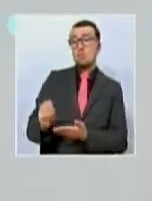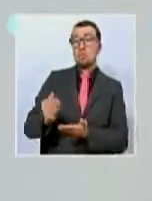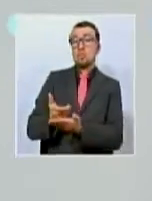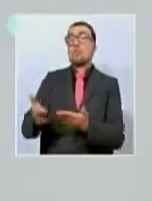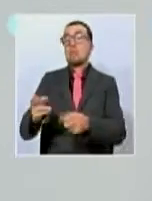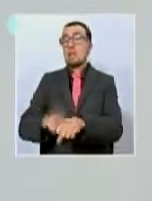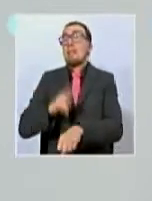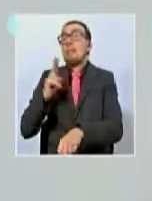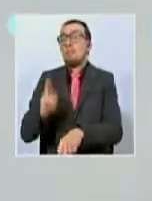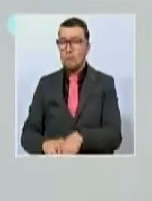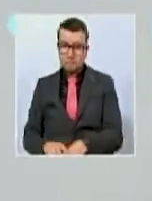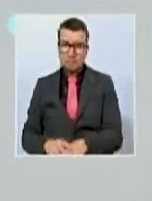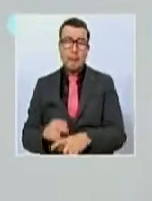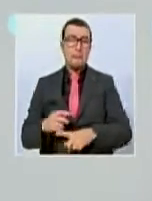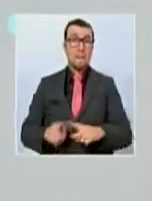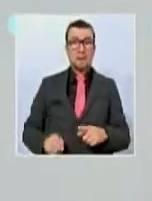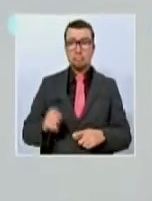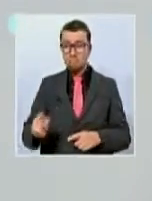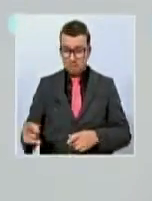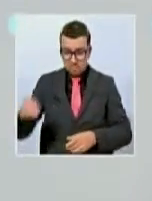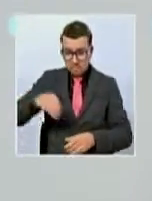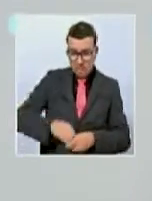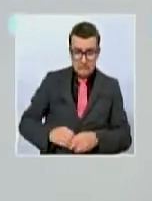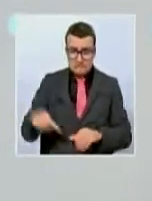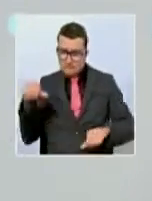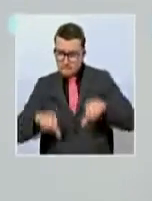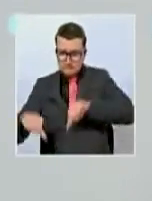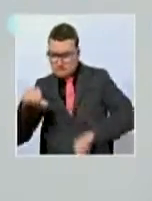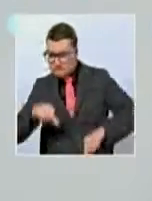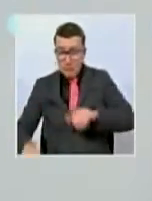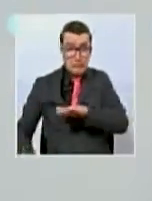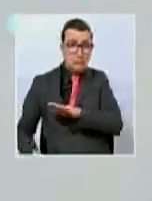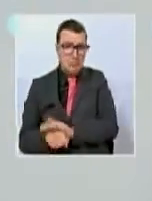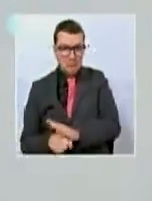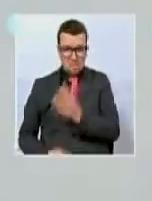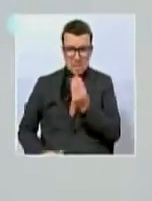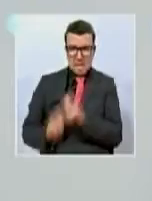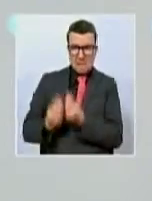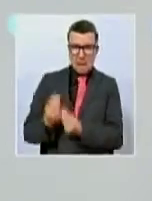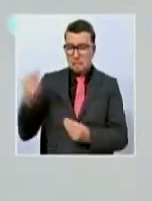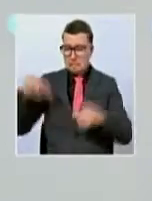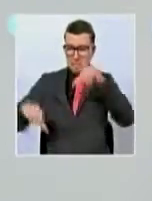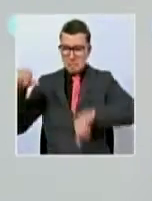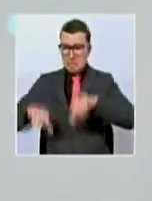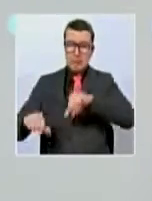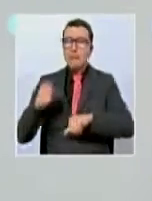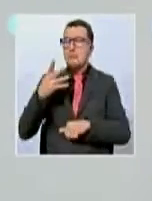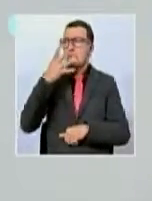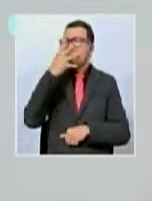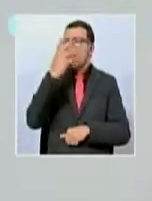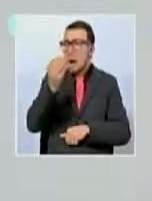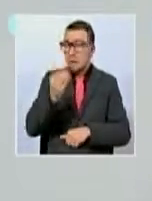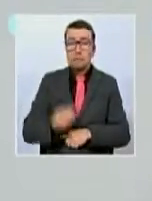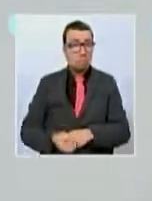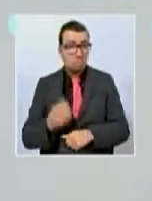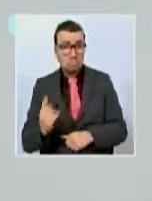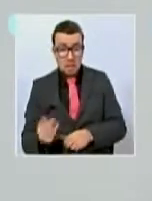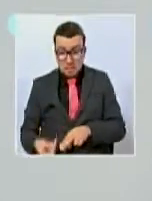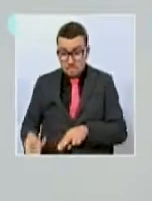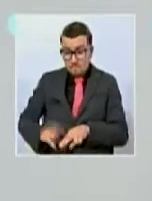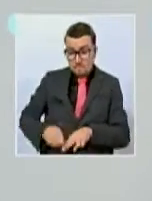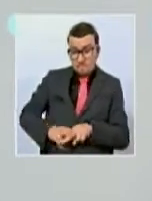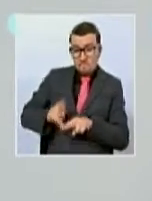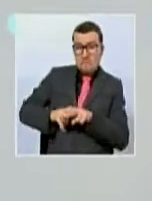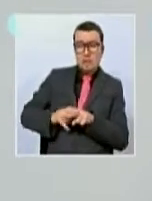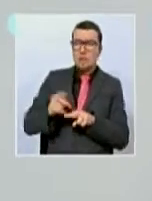que no sabe el consumidor final es que efectivamente hay un engaño y que tras de toda esa máscara de fitoterapéutico se están agregando moléculas